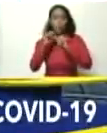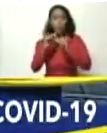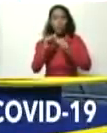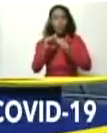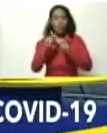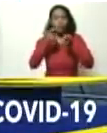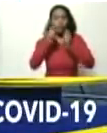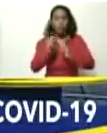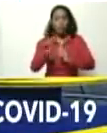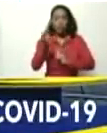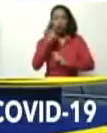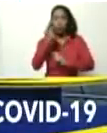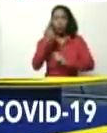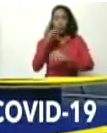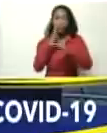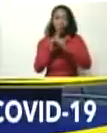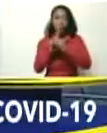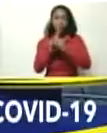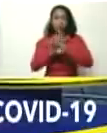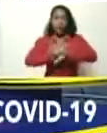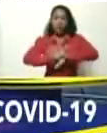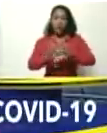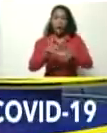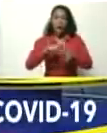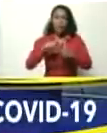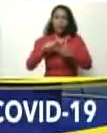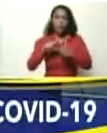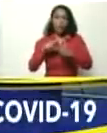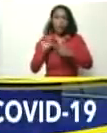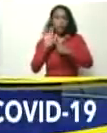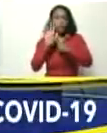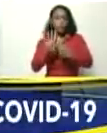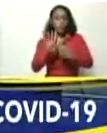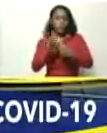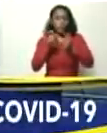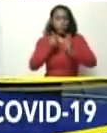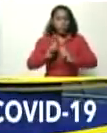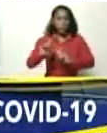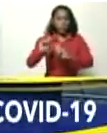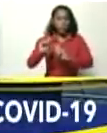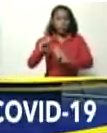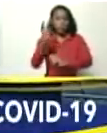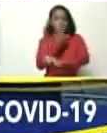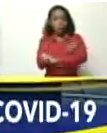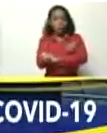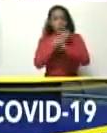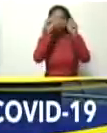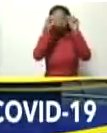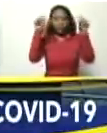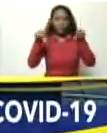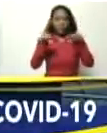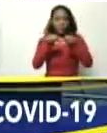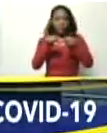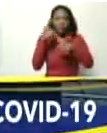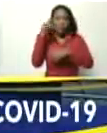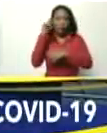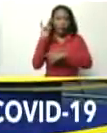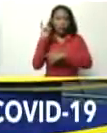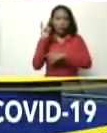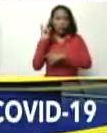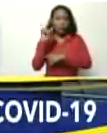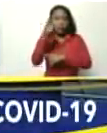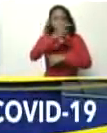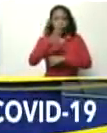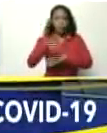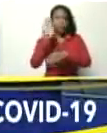los tratamientos. Y ya entonces, apareciendo los tratamientos, con las vacunas existentes y la gente